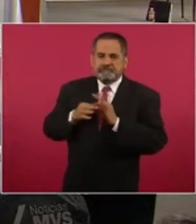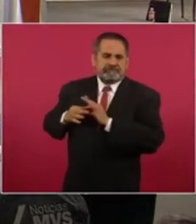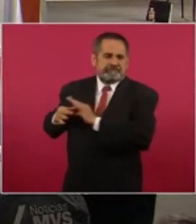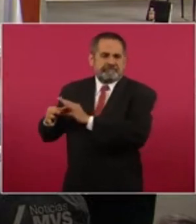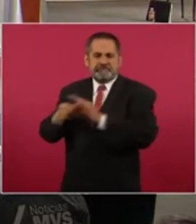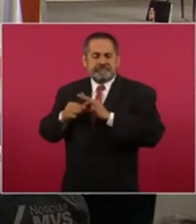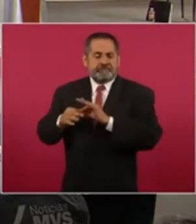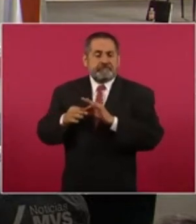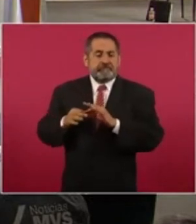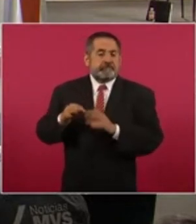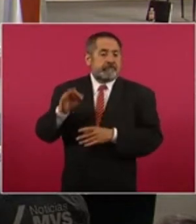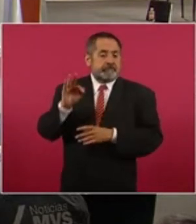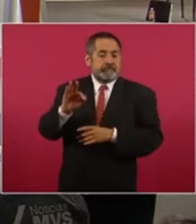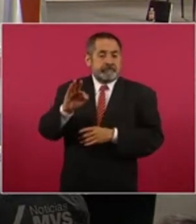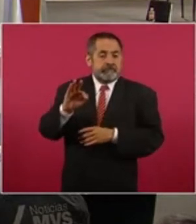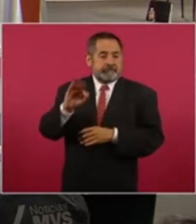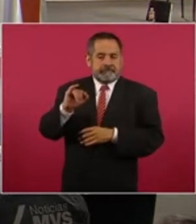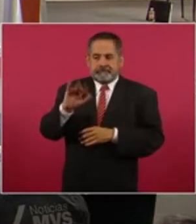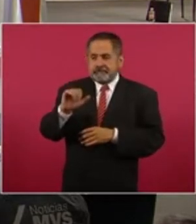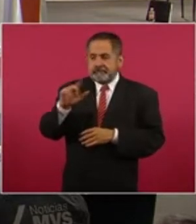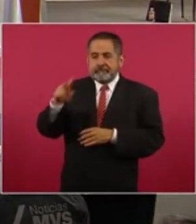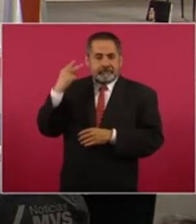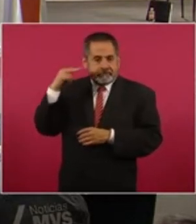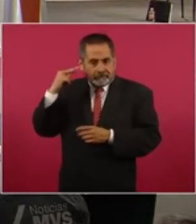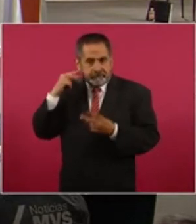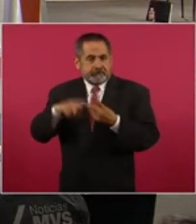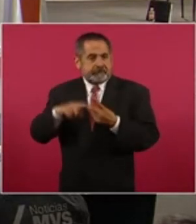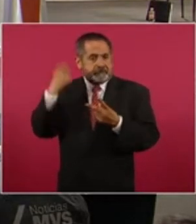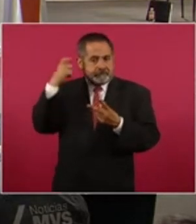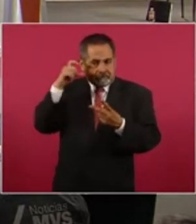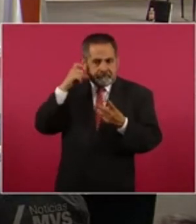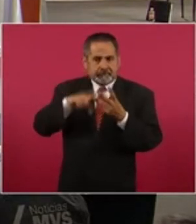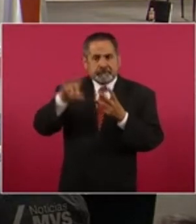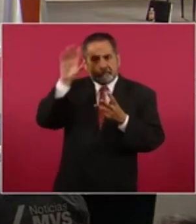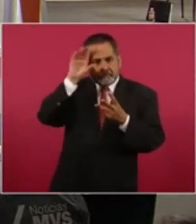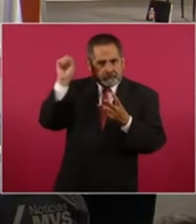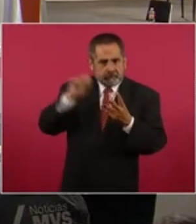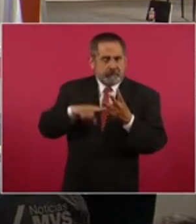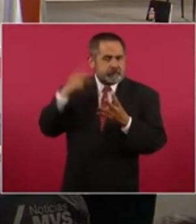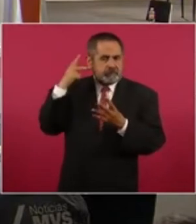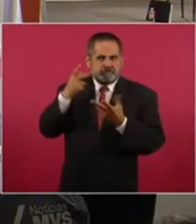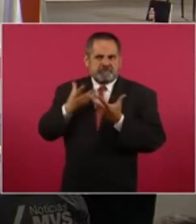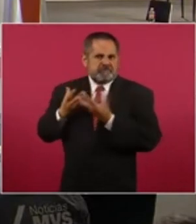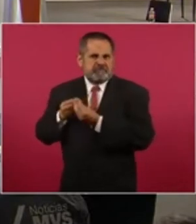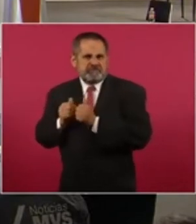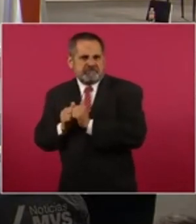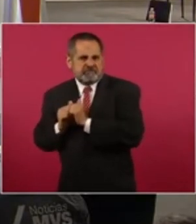de la Fiscalía de Veracruz con Querétaro, con Morelos y con Puebla. Siguiente.